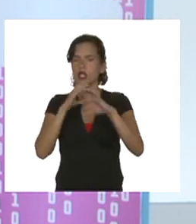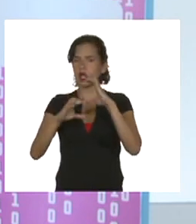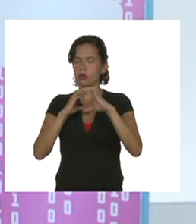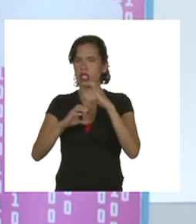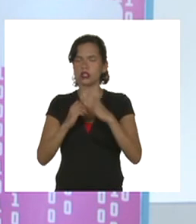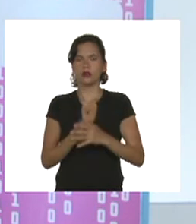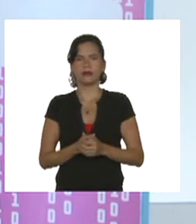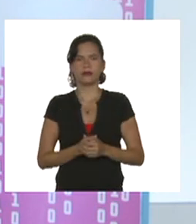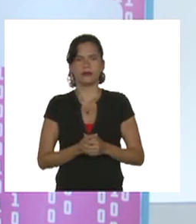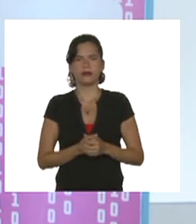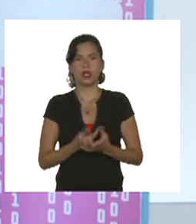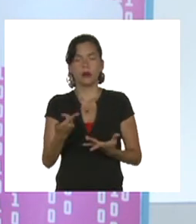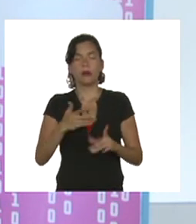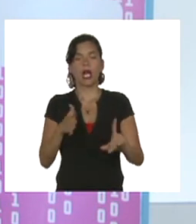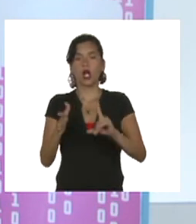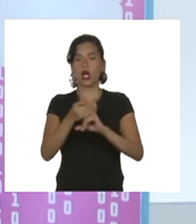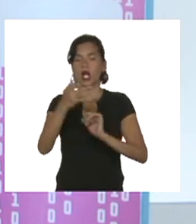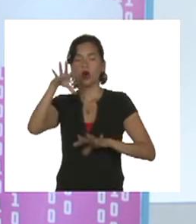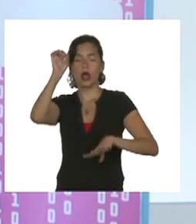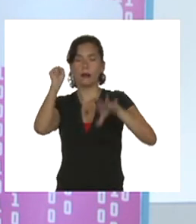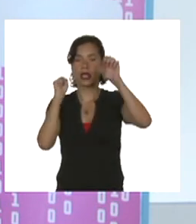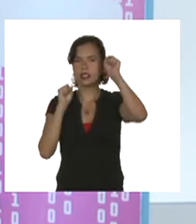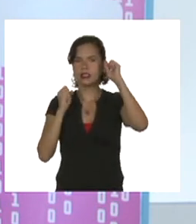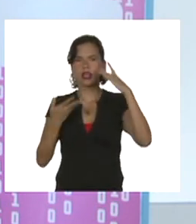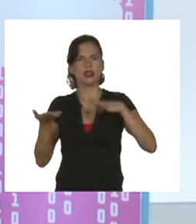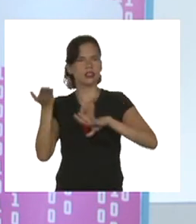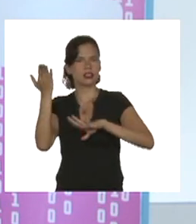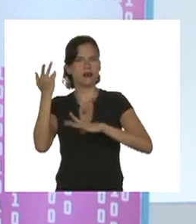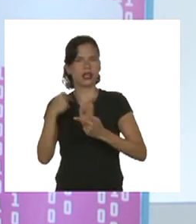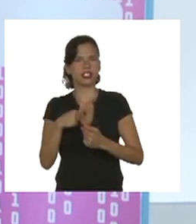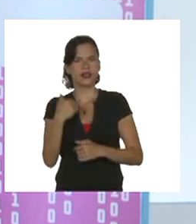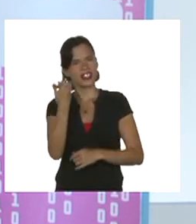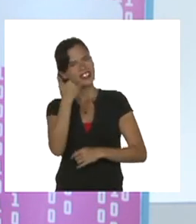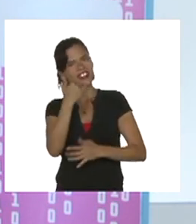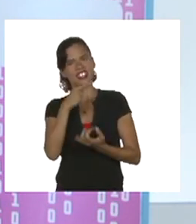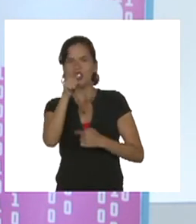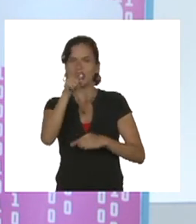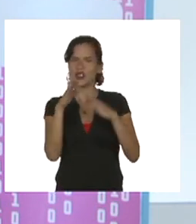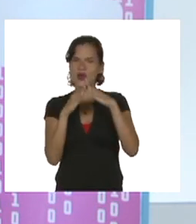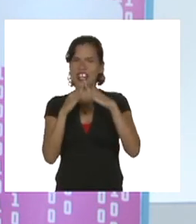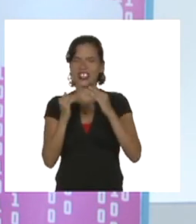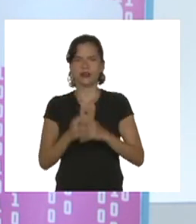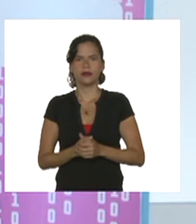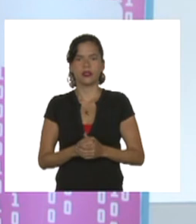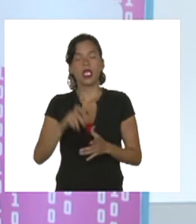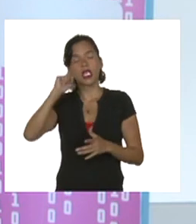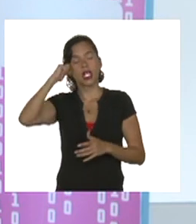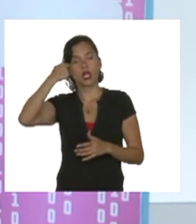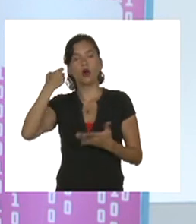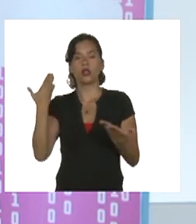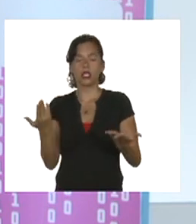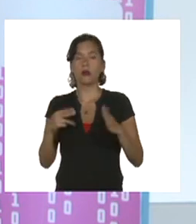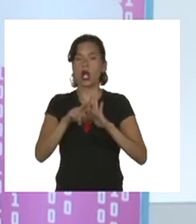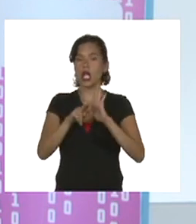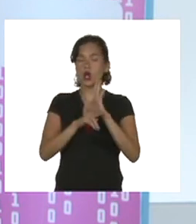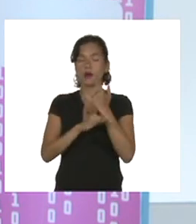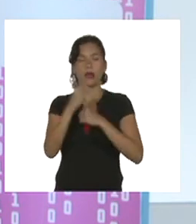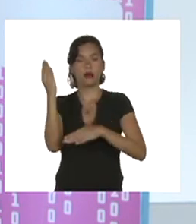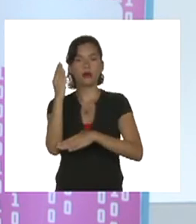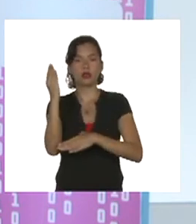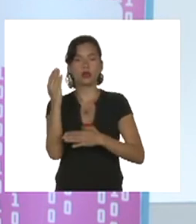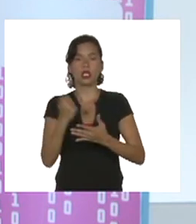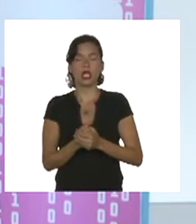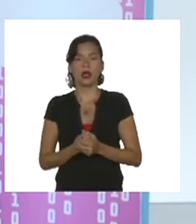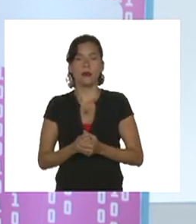la comunicación para lograr así un aprendizaje significativo y divertido desde sus hogares. Recordemos cumplir con las medidas de